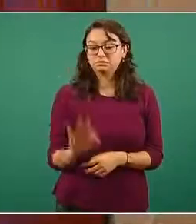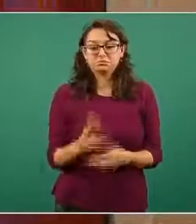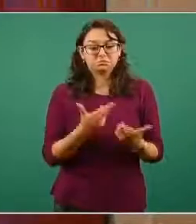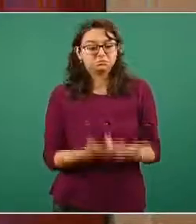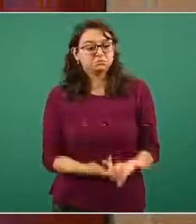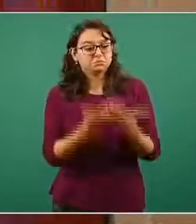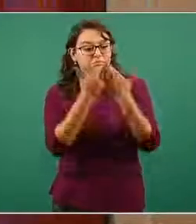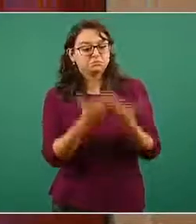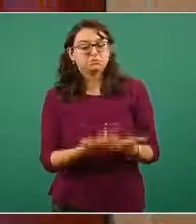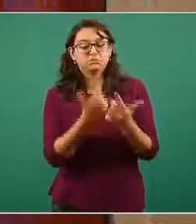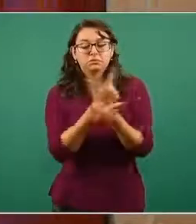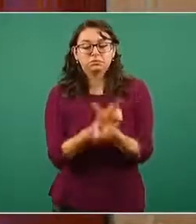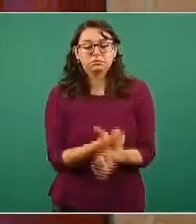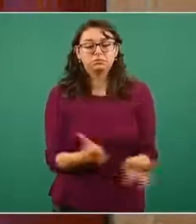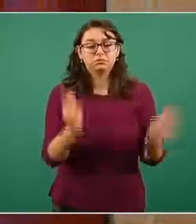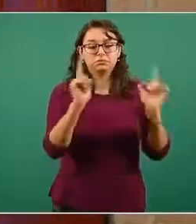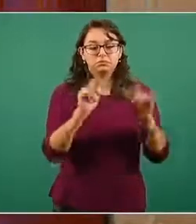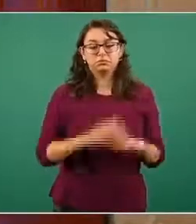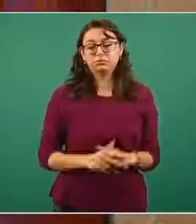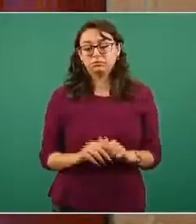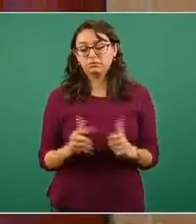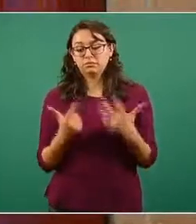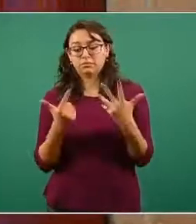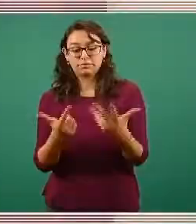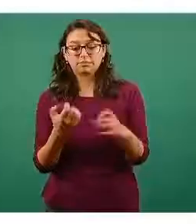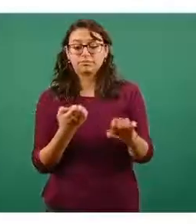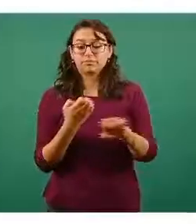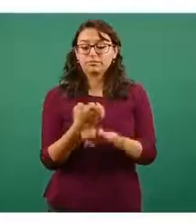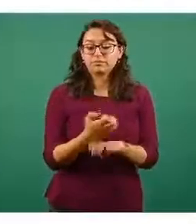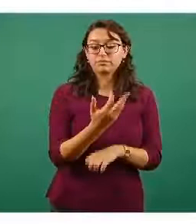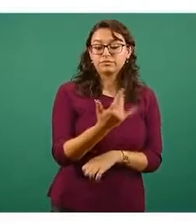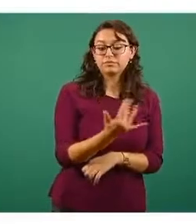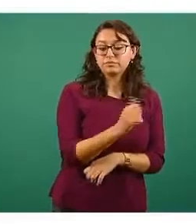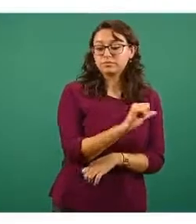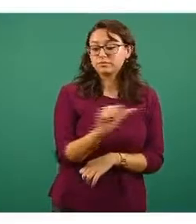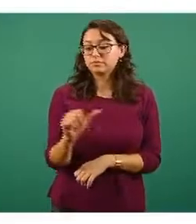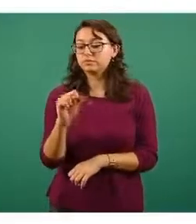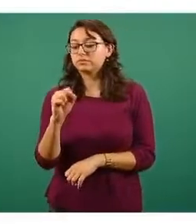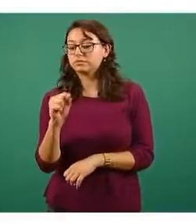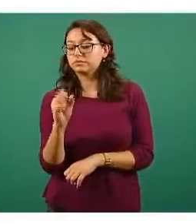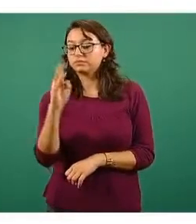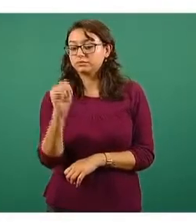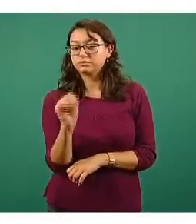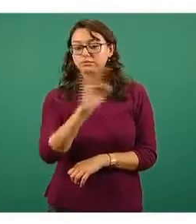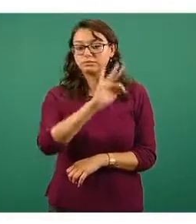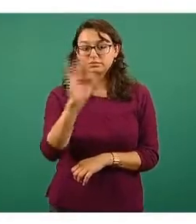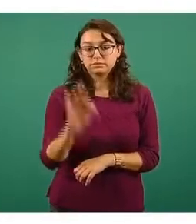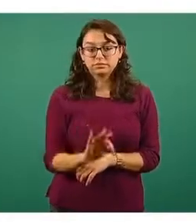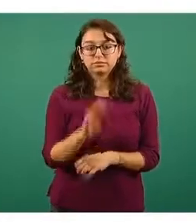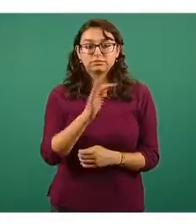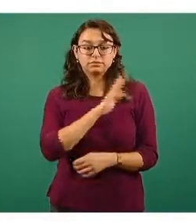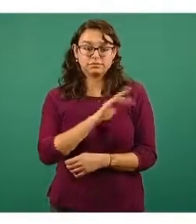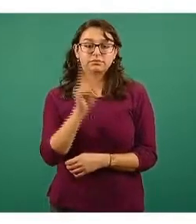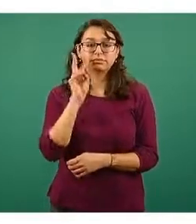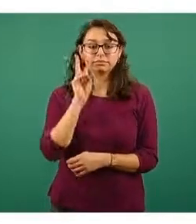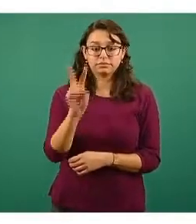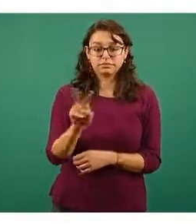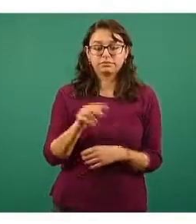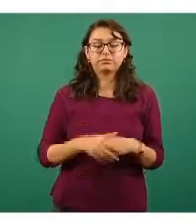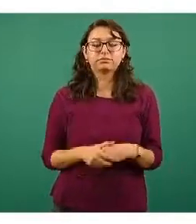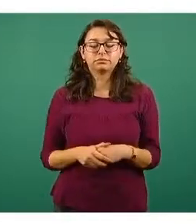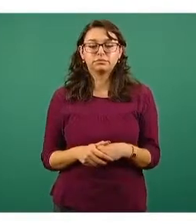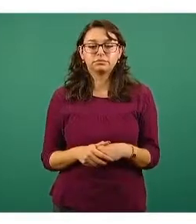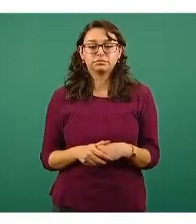de ocupación, 7 entidades que están entre el 69 y el 50, las encuentran ustedes en orden